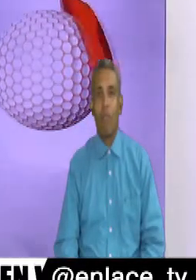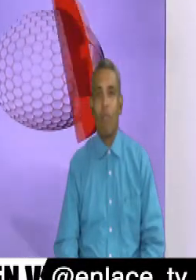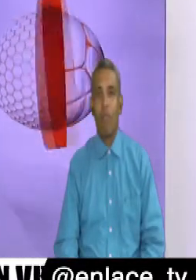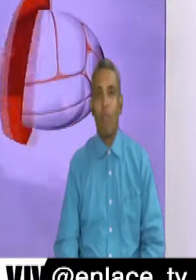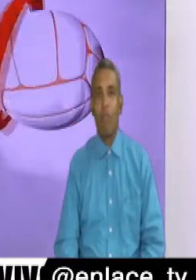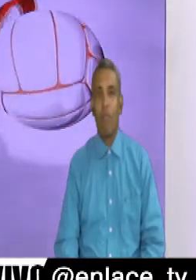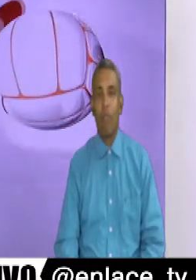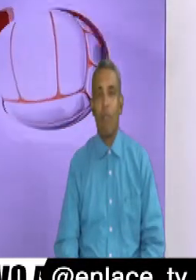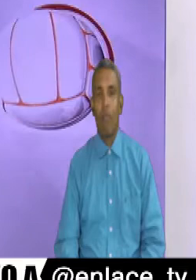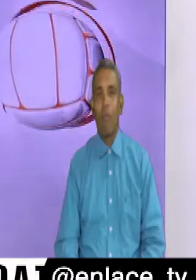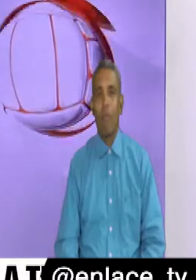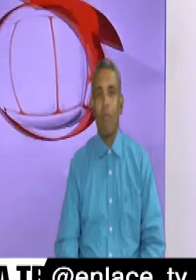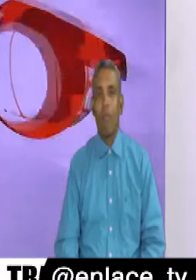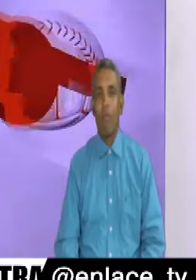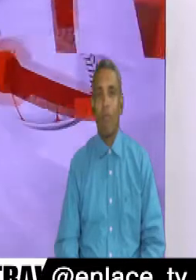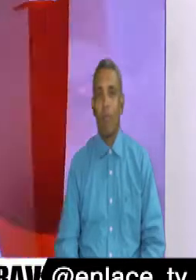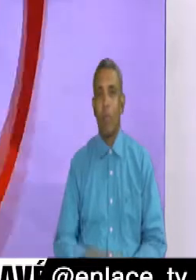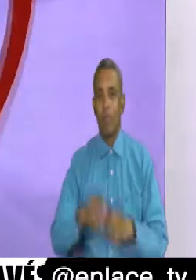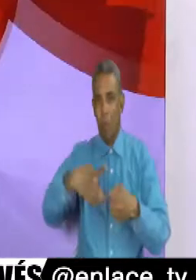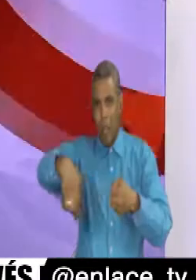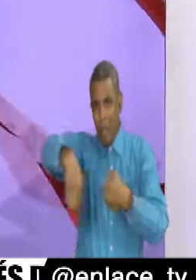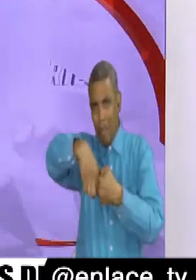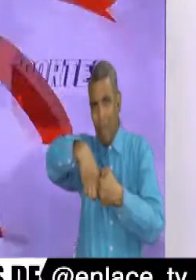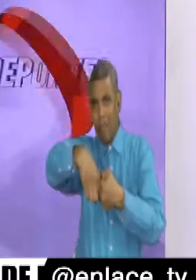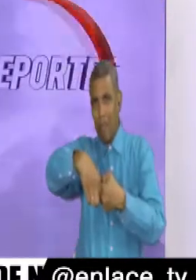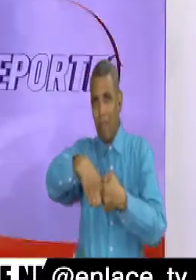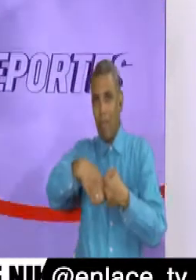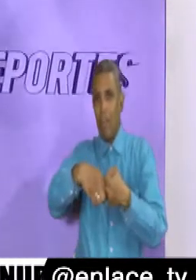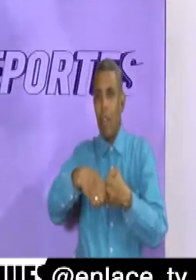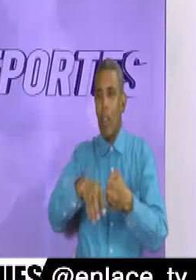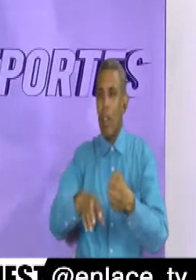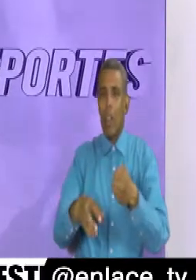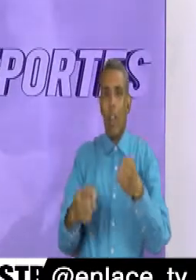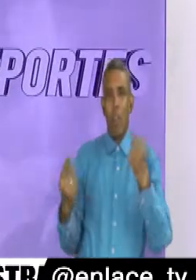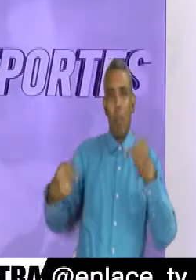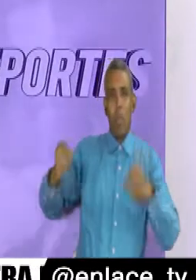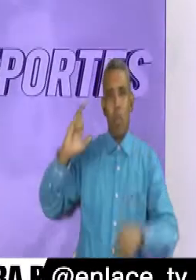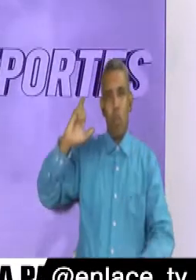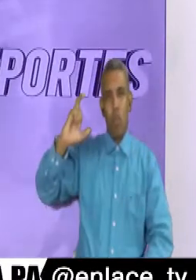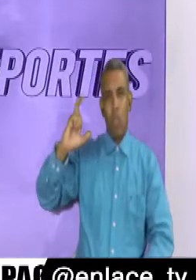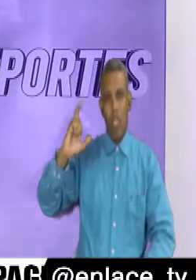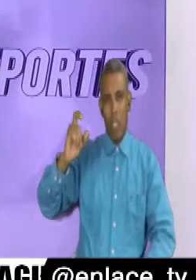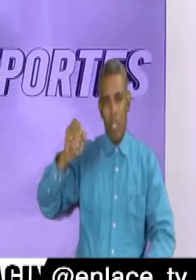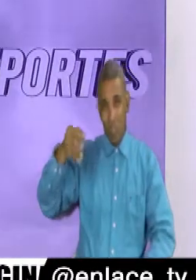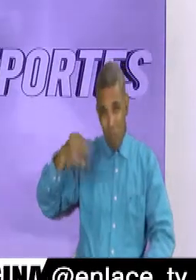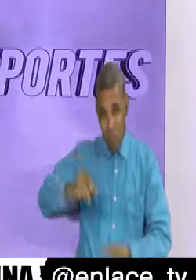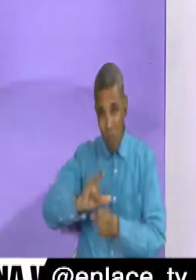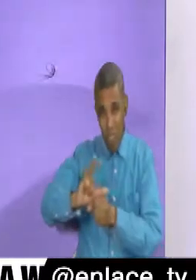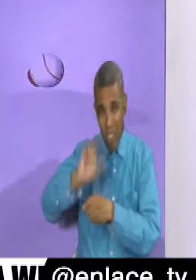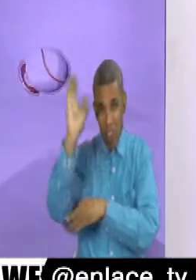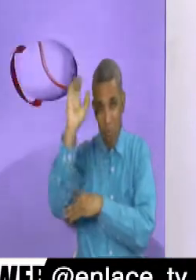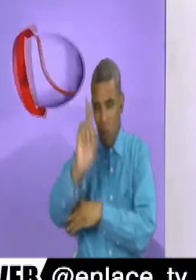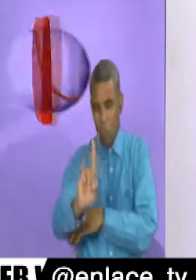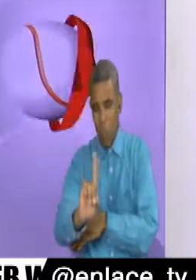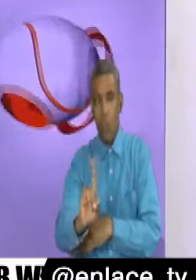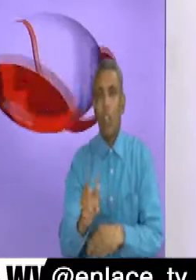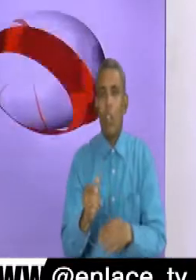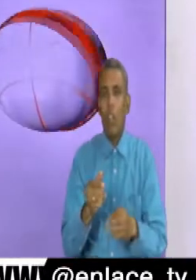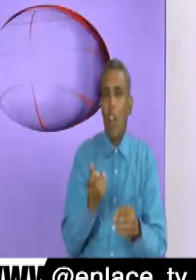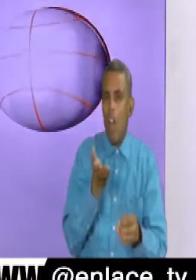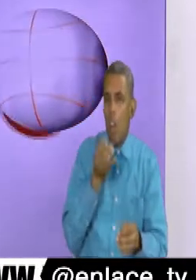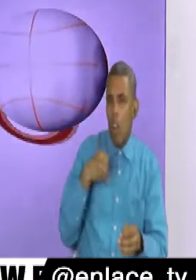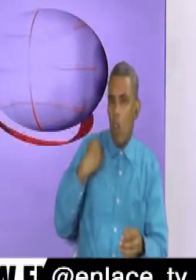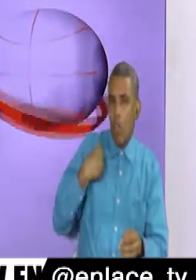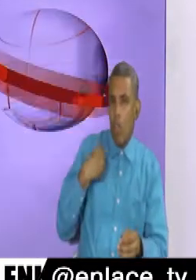Alianza Petrolera ganó en condición de local 3-1 a los Amigos de la Pecosa de Cúcuta, compromiso deportivo que se jugó en